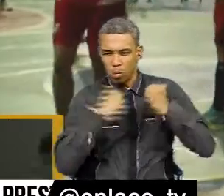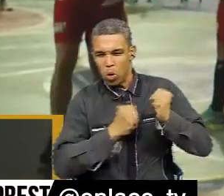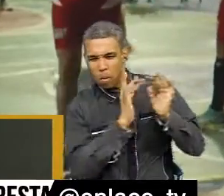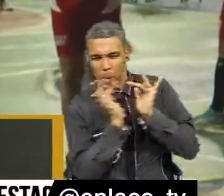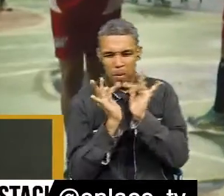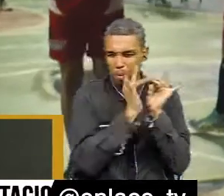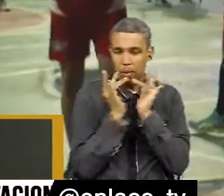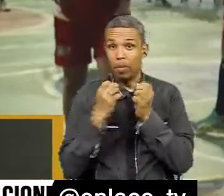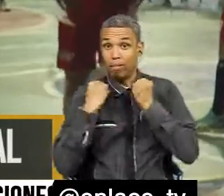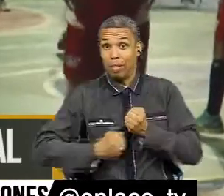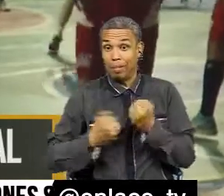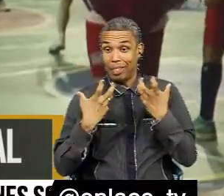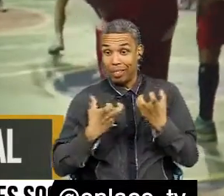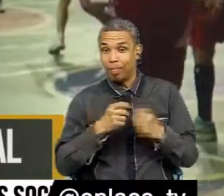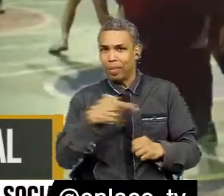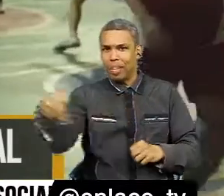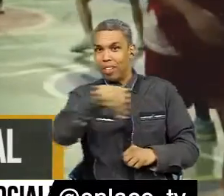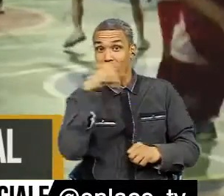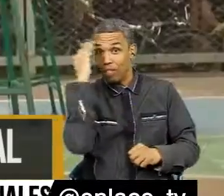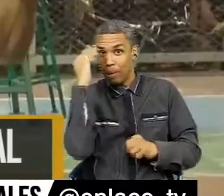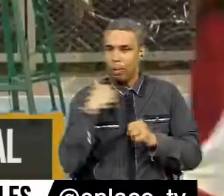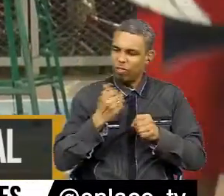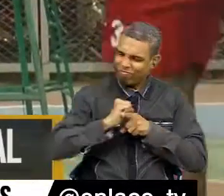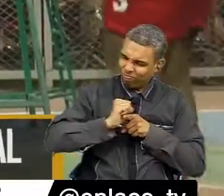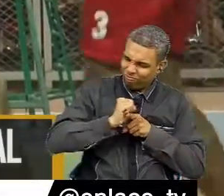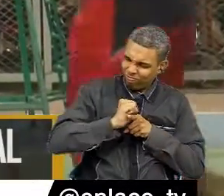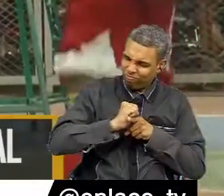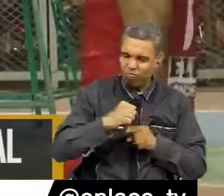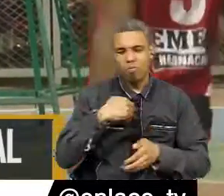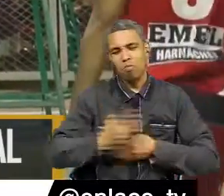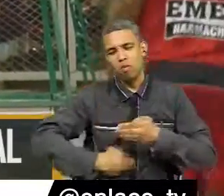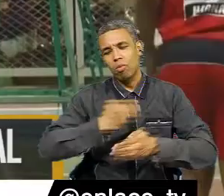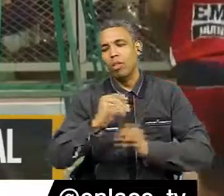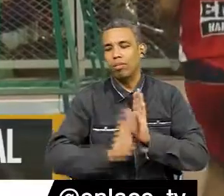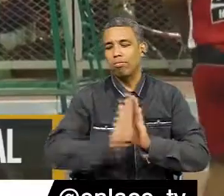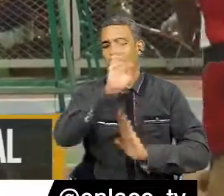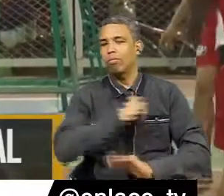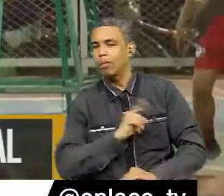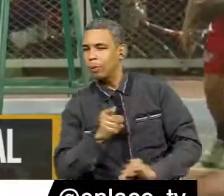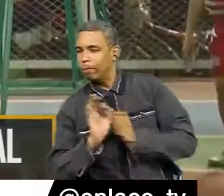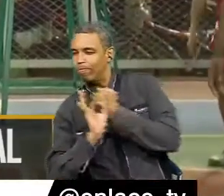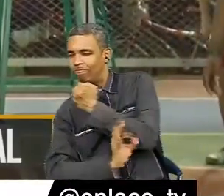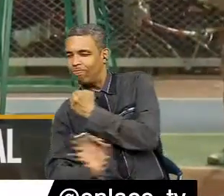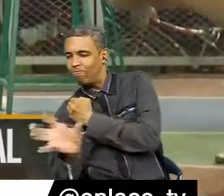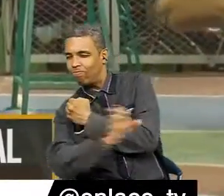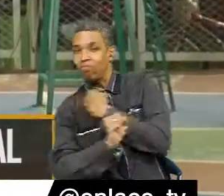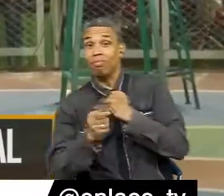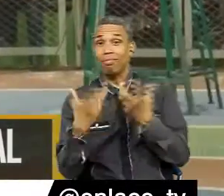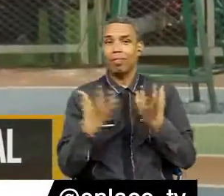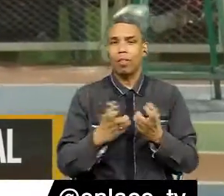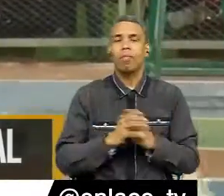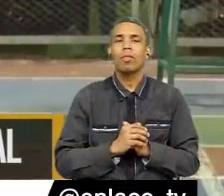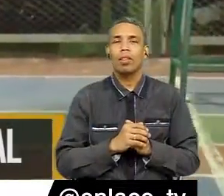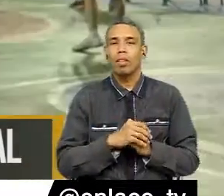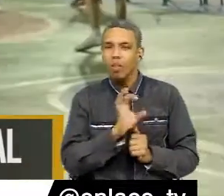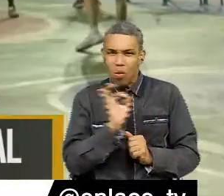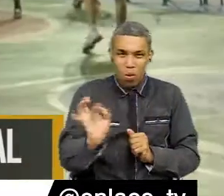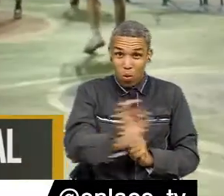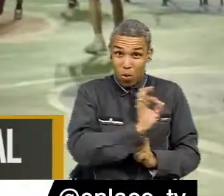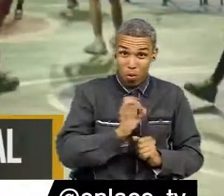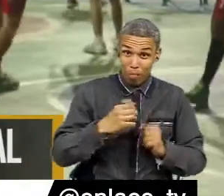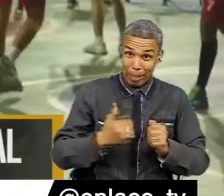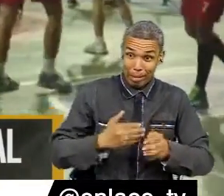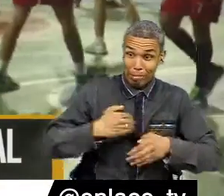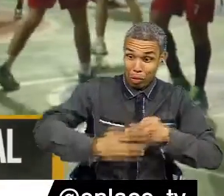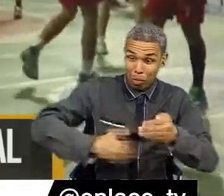viendo la necesidad de entrenar y eso es lo que hace crecer una disciplina deportiva, el entrenamiento. Ha mejorado el nivel masculino, se ha puesto pues